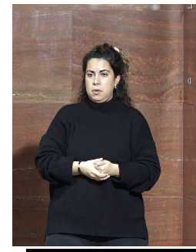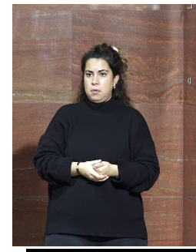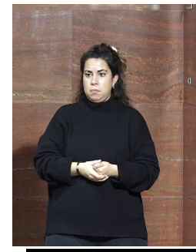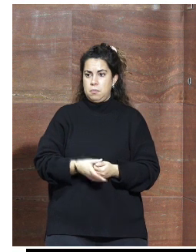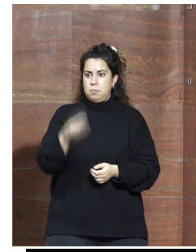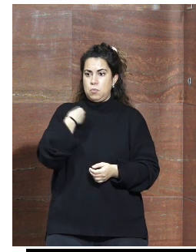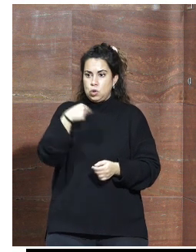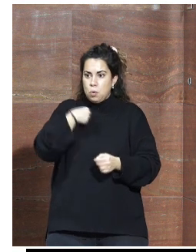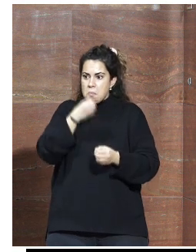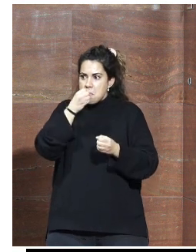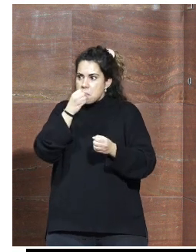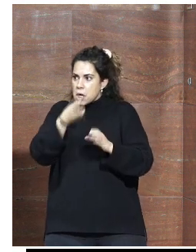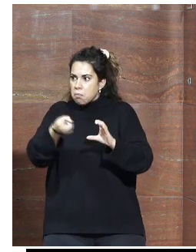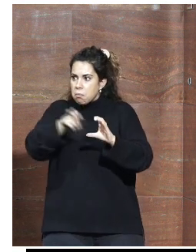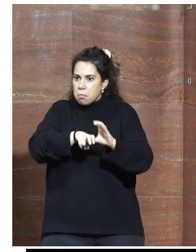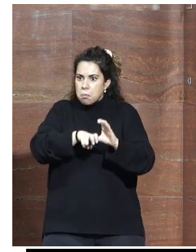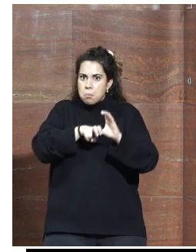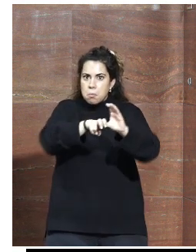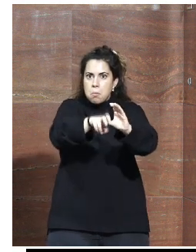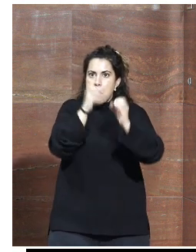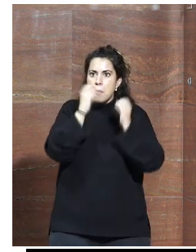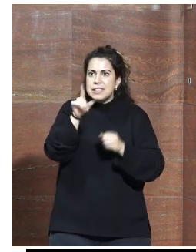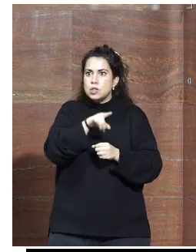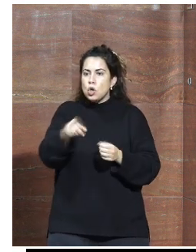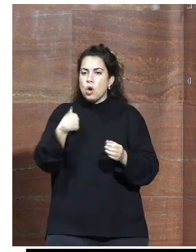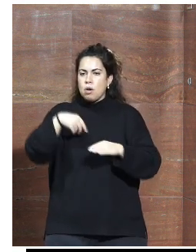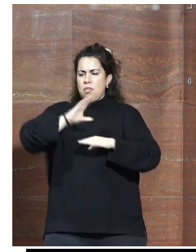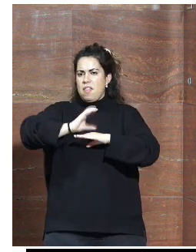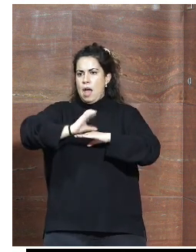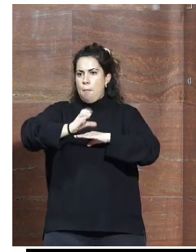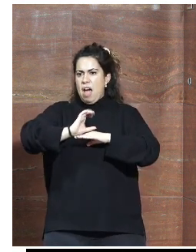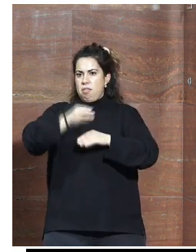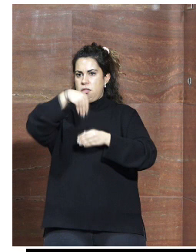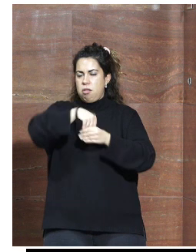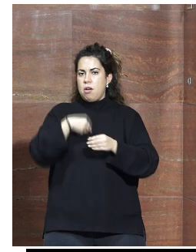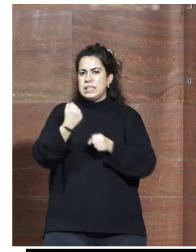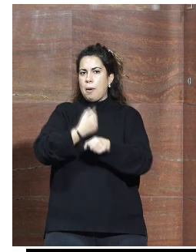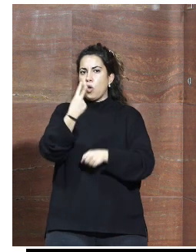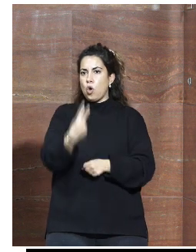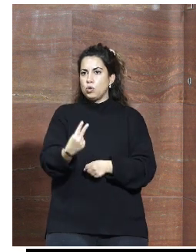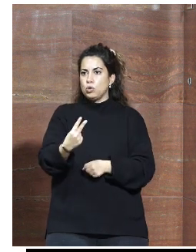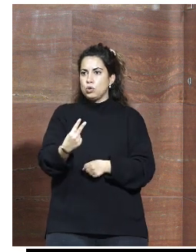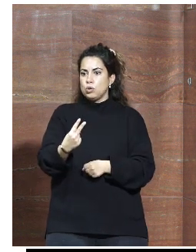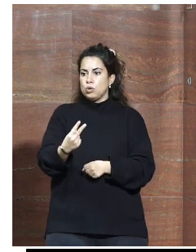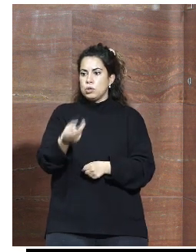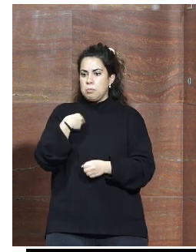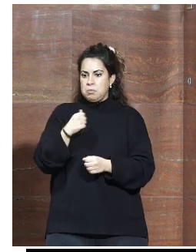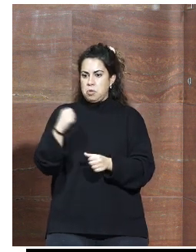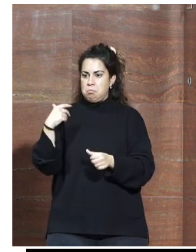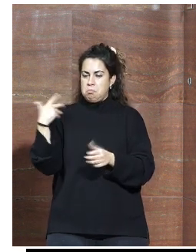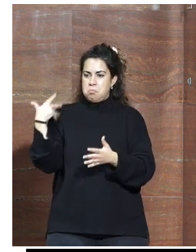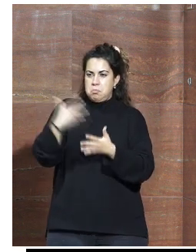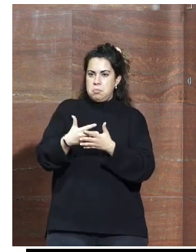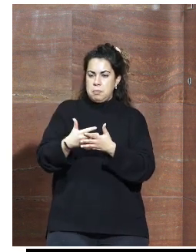¿Cómo sé si voy bien? Aquí con el CEAPAT hemos hecho 2 trabajos a lo largo de los últimos años,